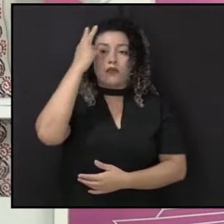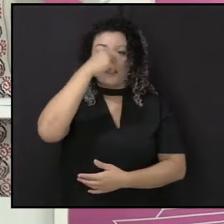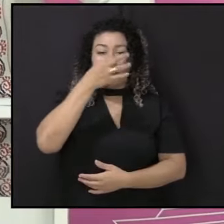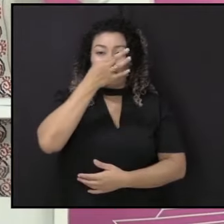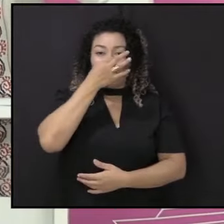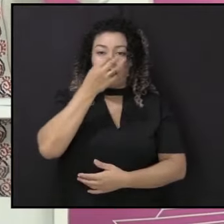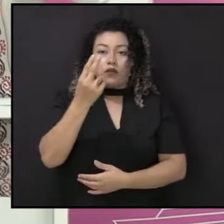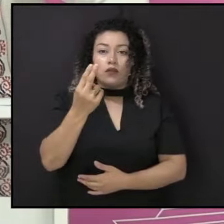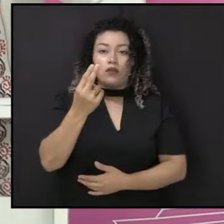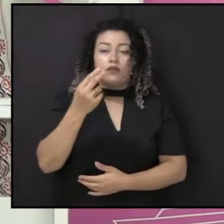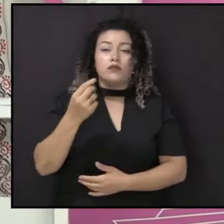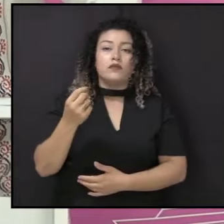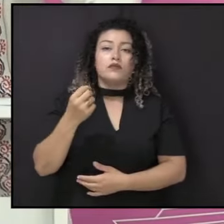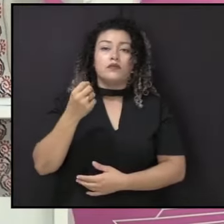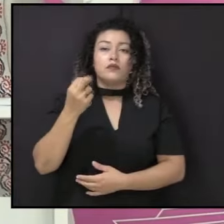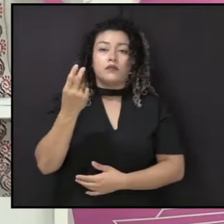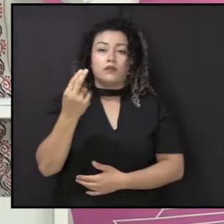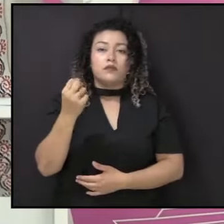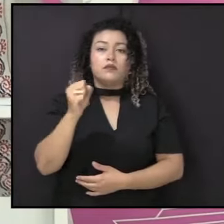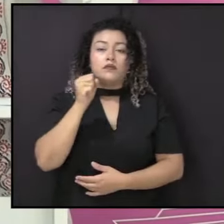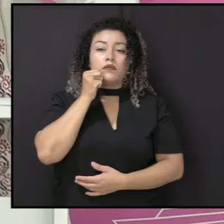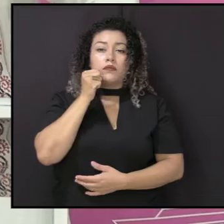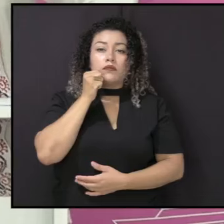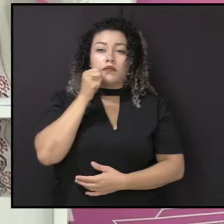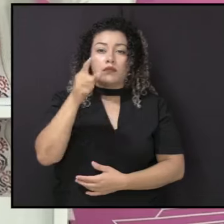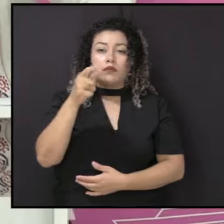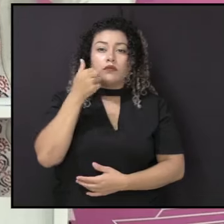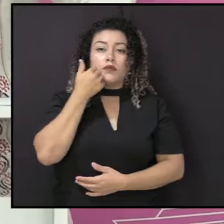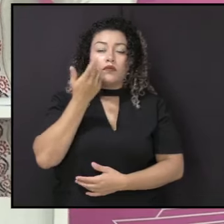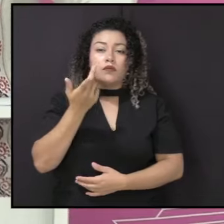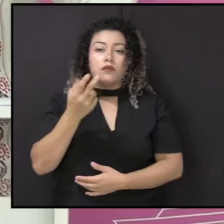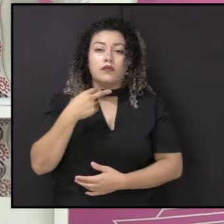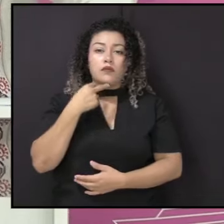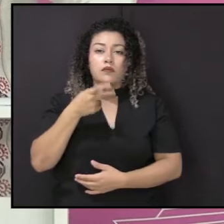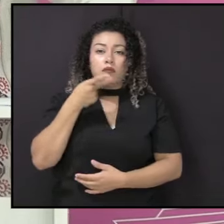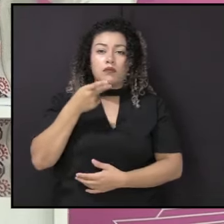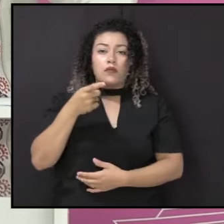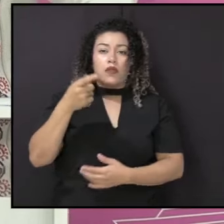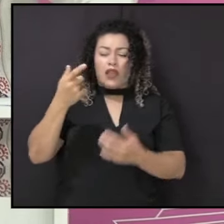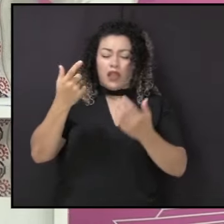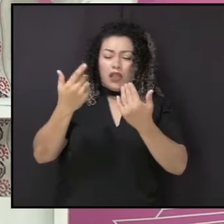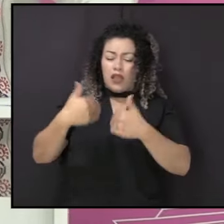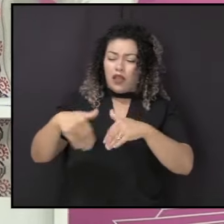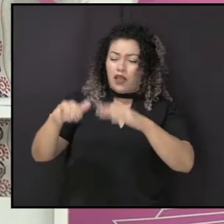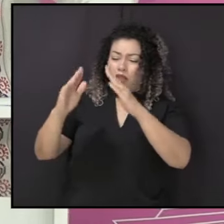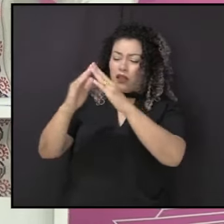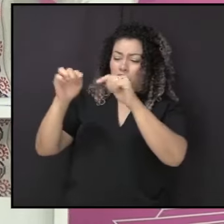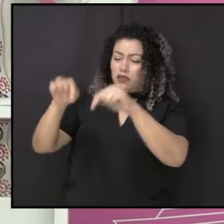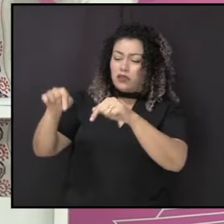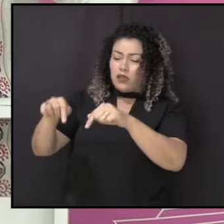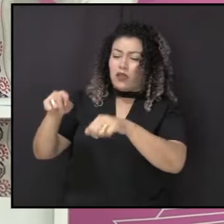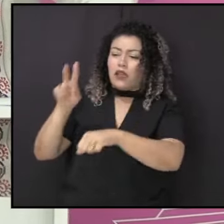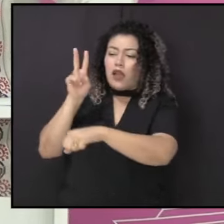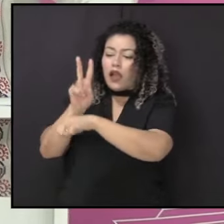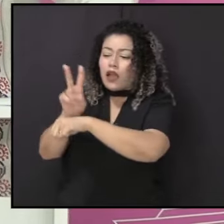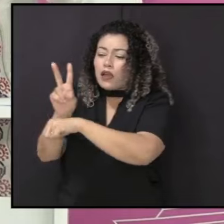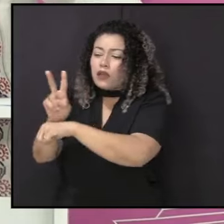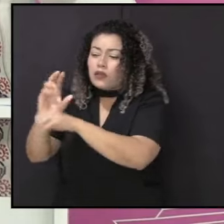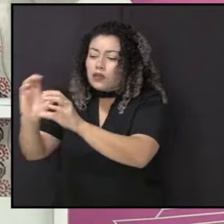2 minutos con 25 segundos que le restan, candidata, preguntarle también sobre, mencionaba esta casa de atención al migrante, sobre todo también, y